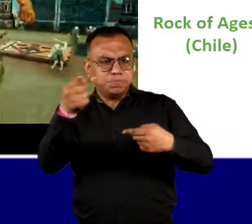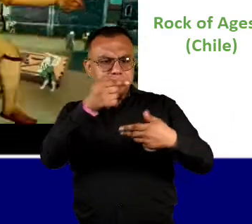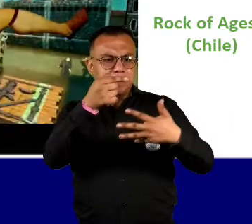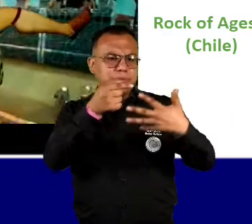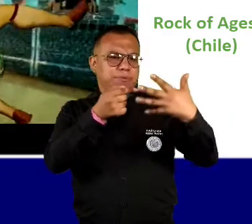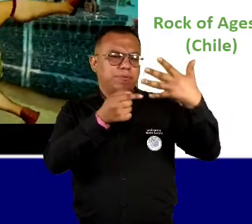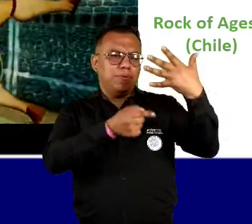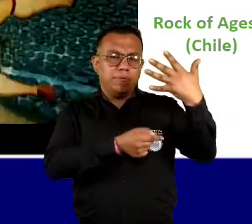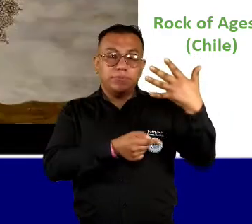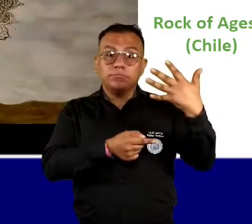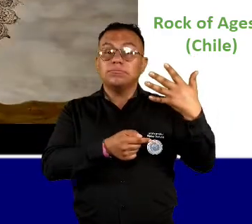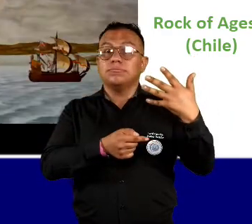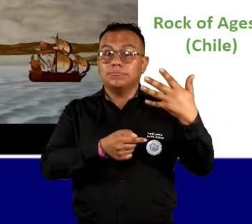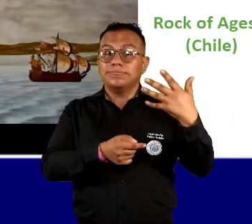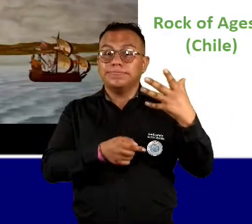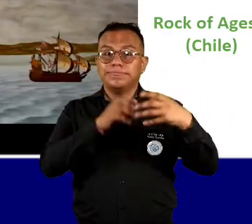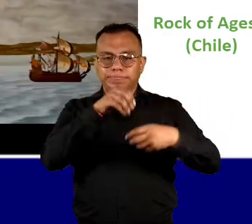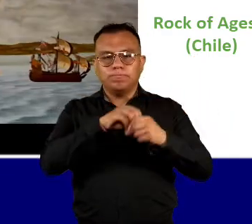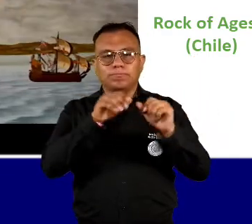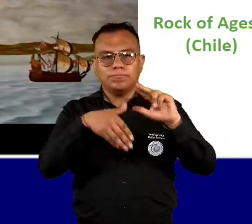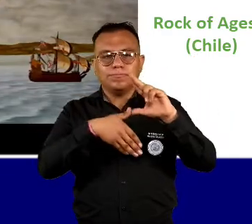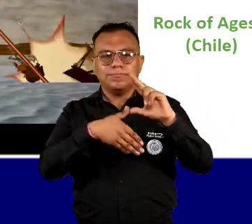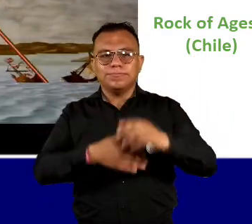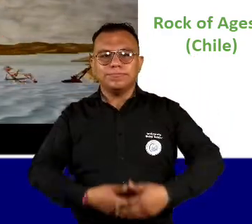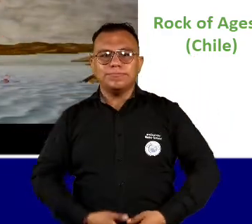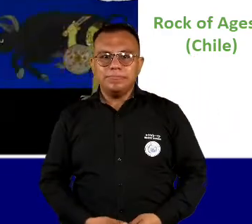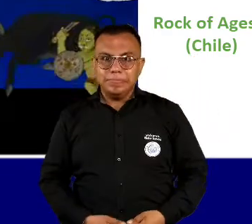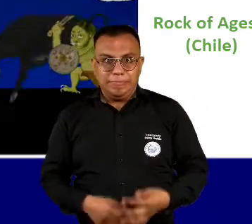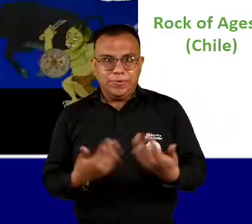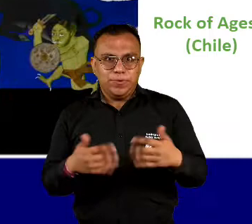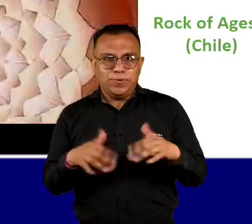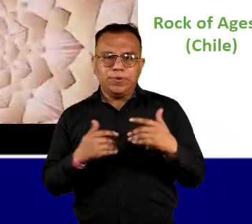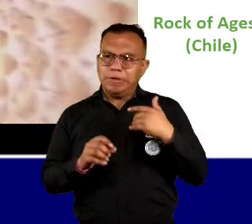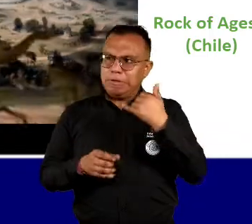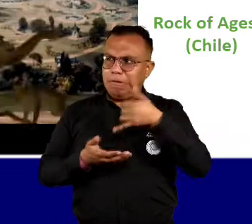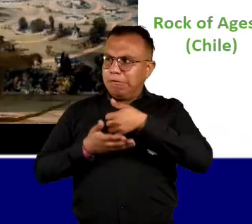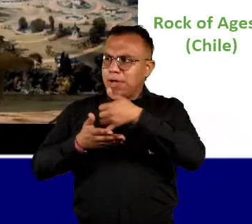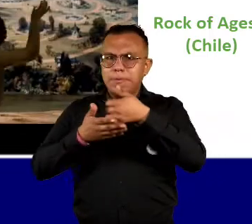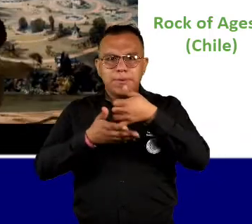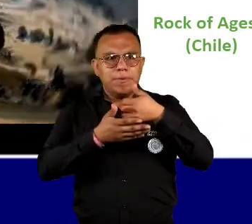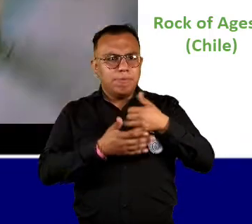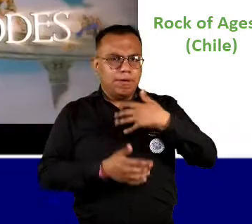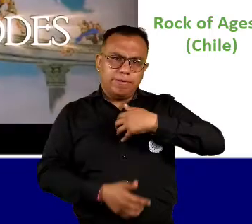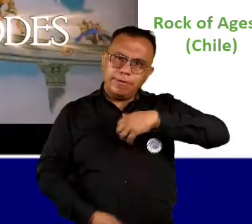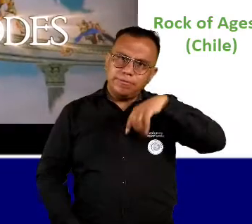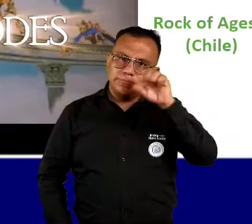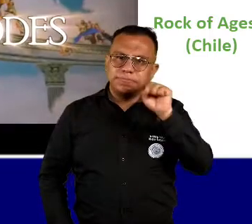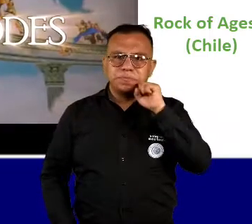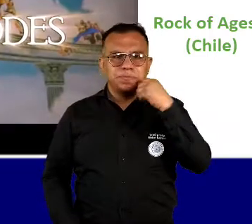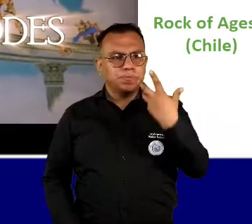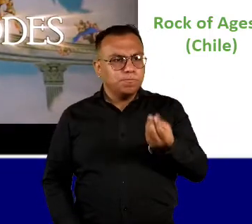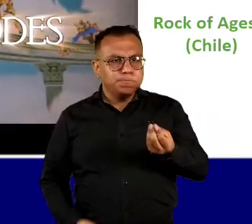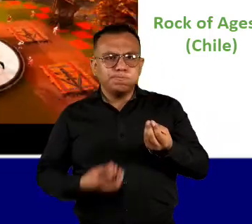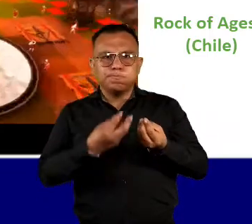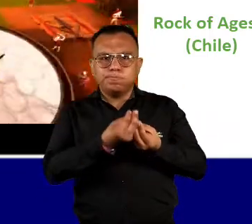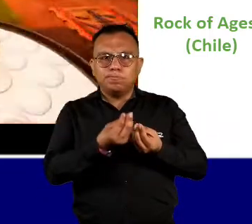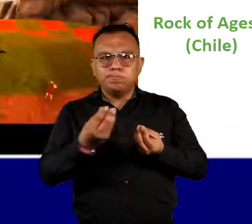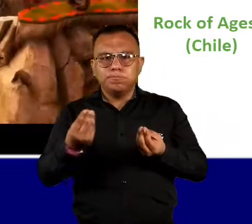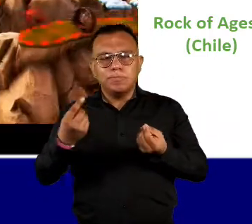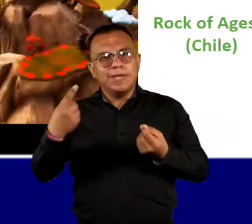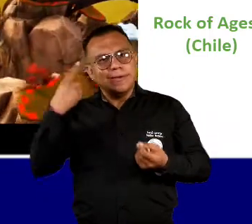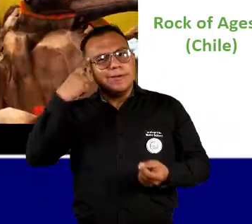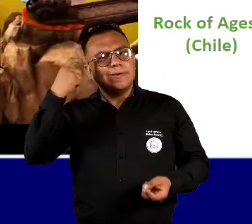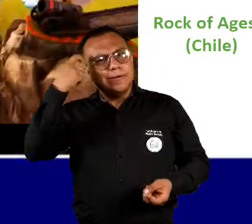y son de acá de latinoamérica y que ganan premio internacionales y que cada vez tienen equipos más grandes tienen retos más grandes